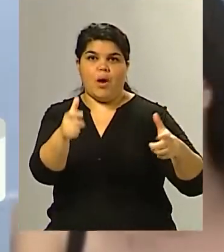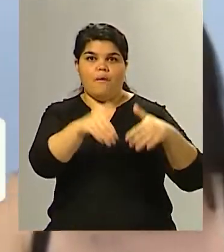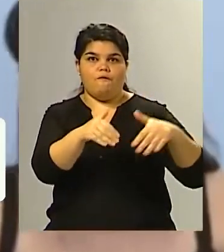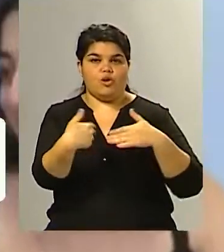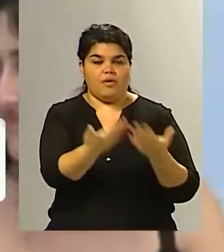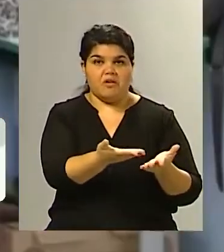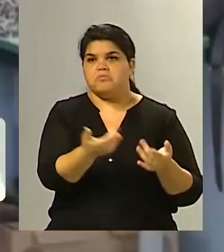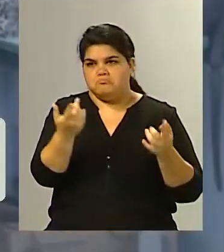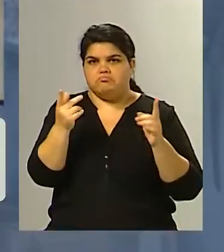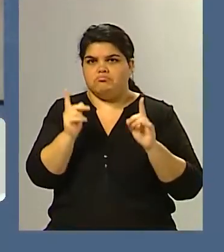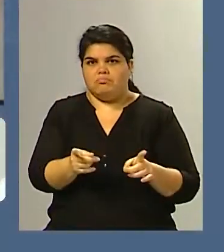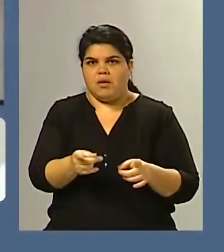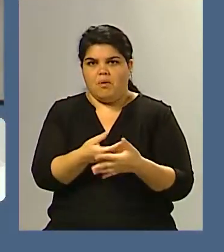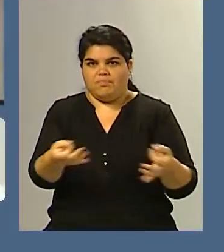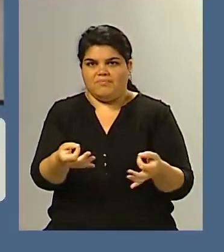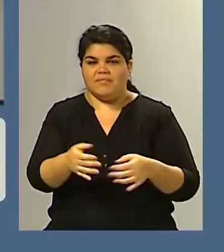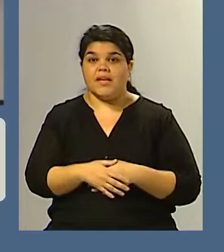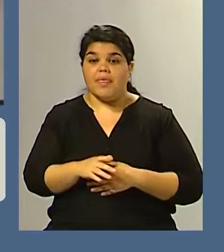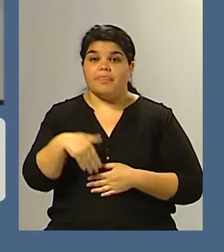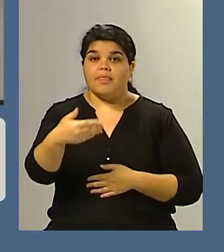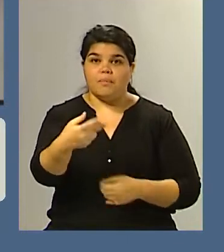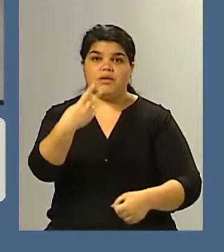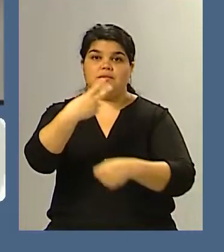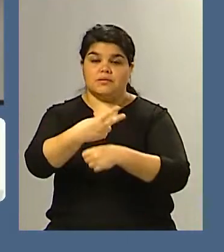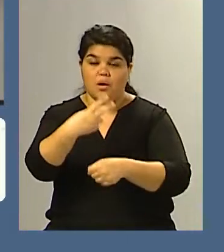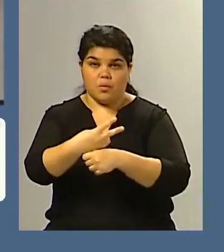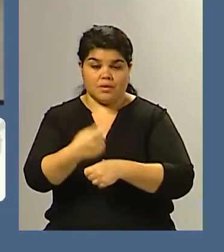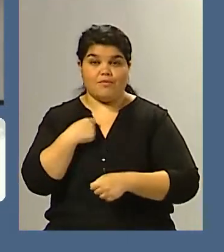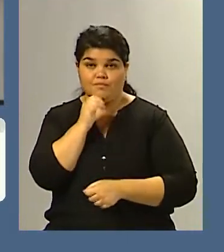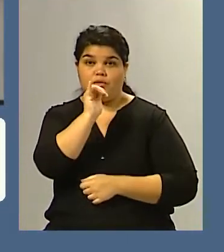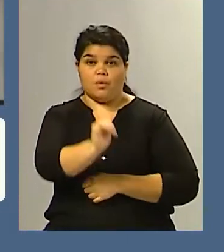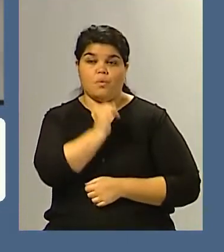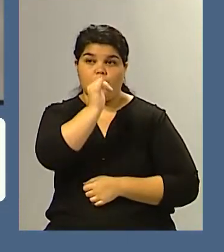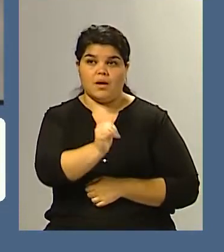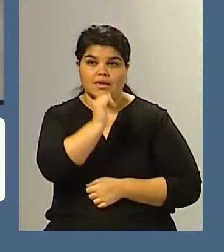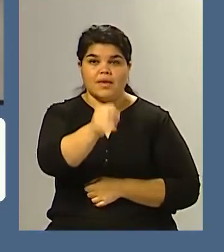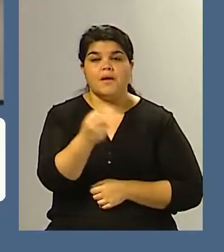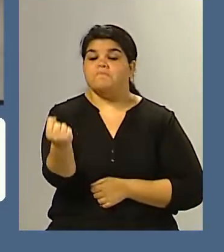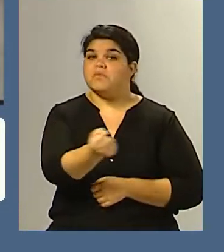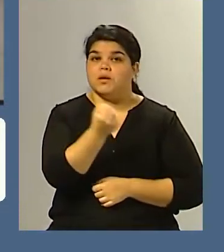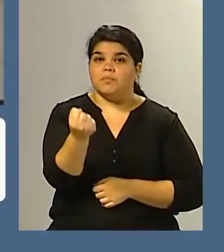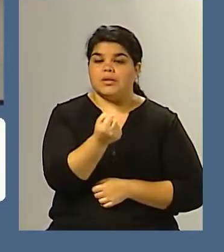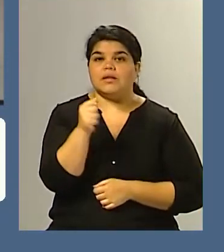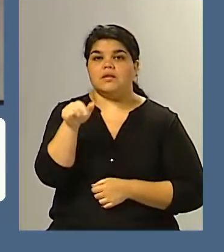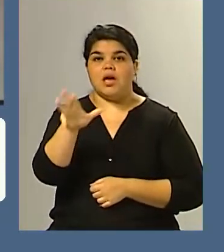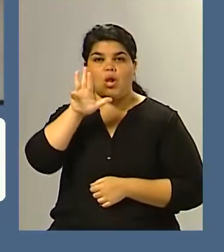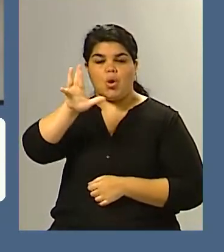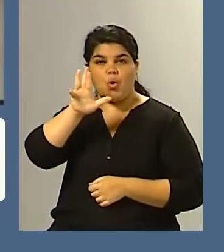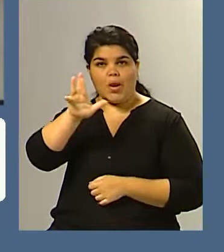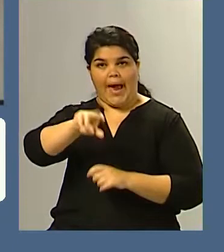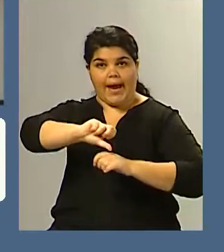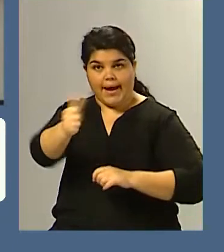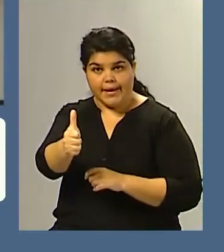y que Lula iba a estar cerca del 50% y que iba a tener mucho voto silencioso, porque realmente en Brasil los que